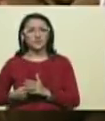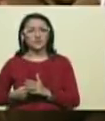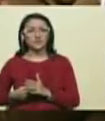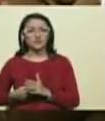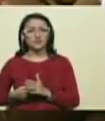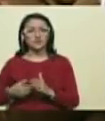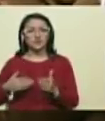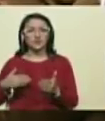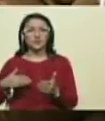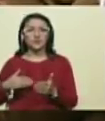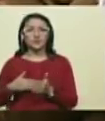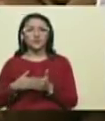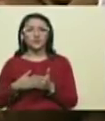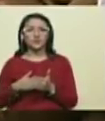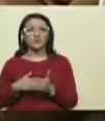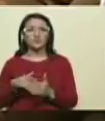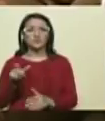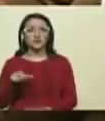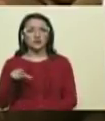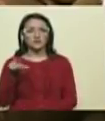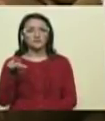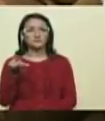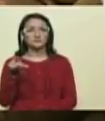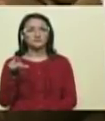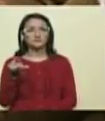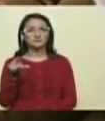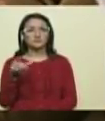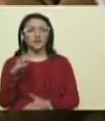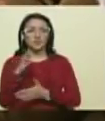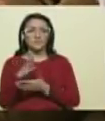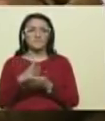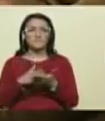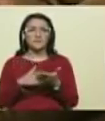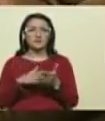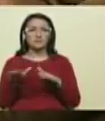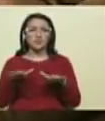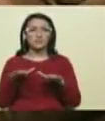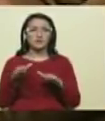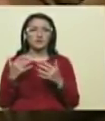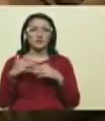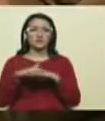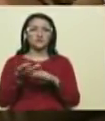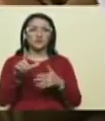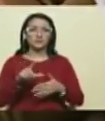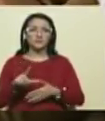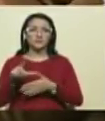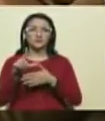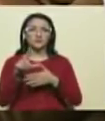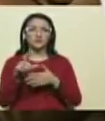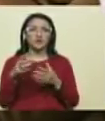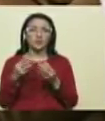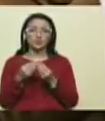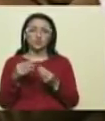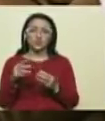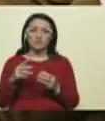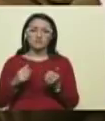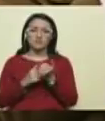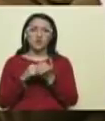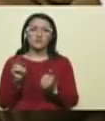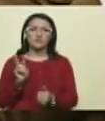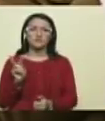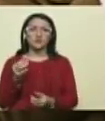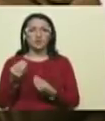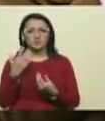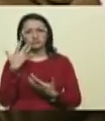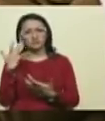ejerciéndose contra esta nación que ha sido incluso parte de movimientos de integración latinoamericana con la Revolución Bolivariana, ¿cómo la ve